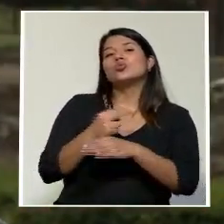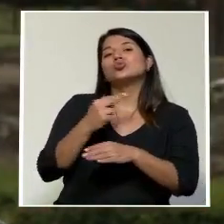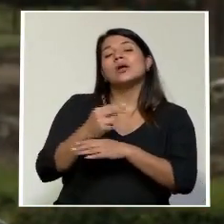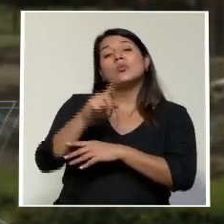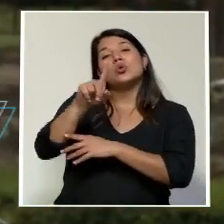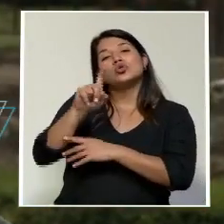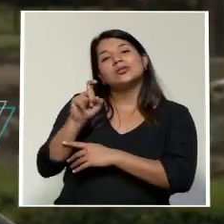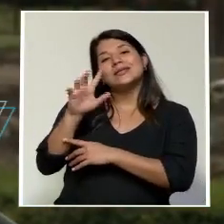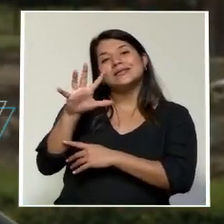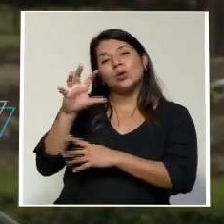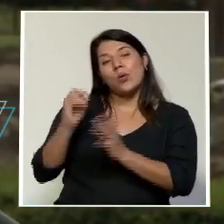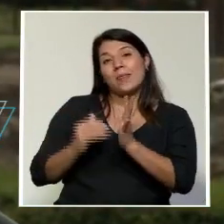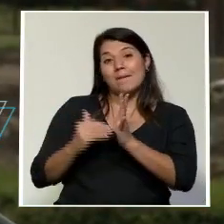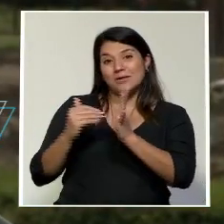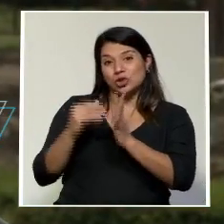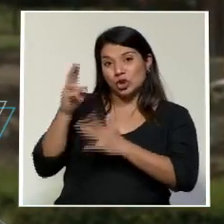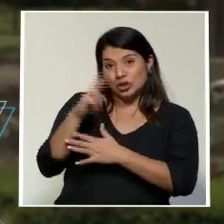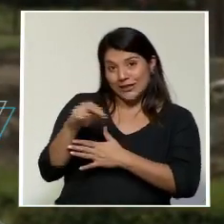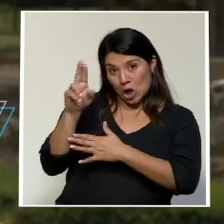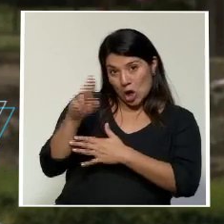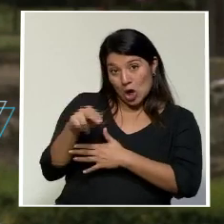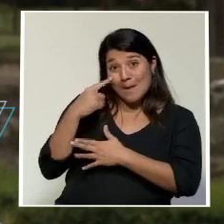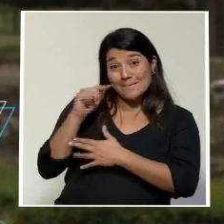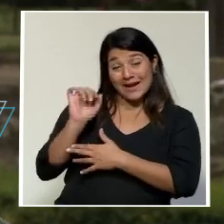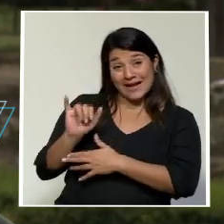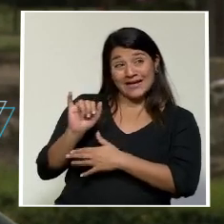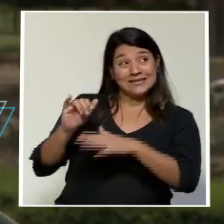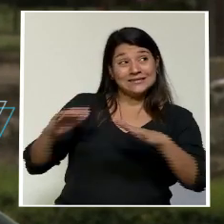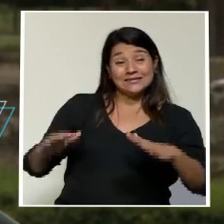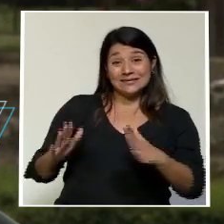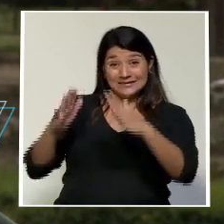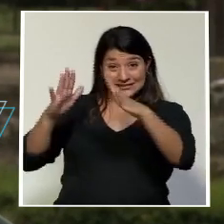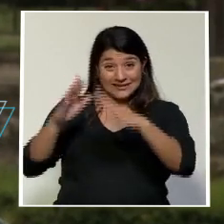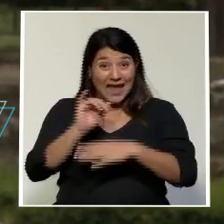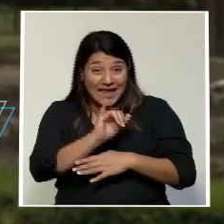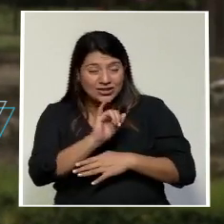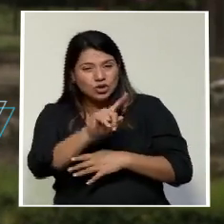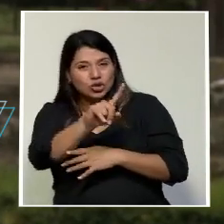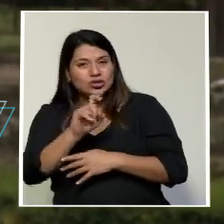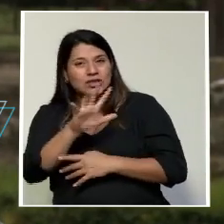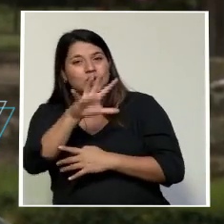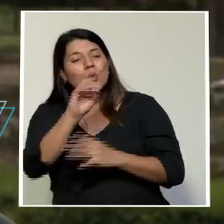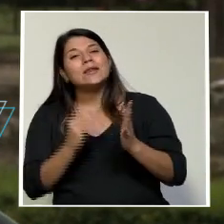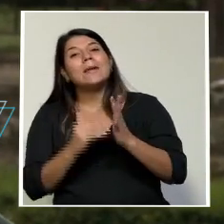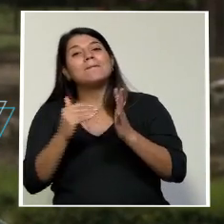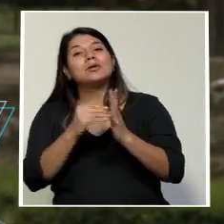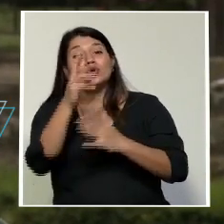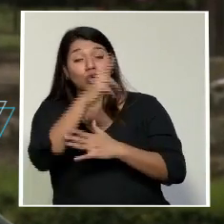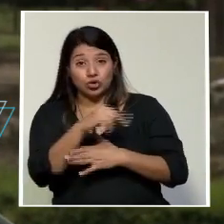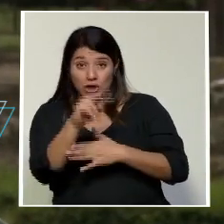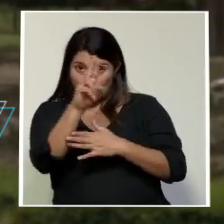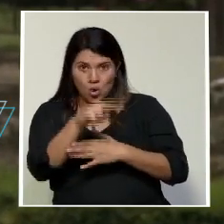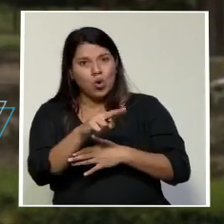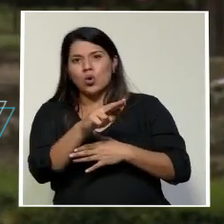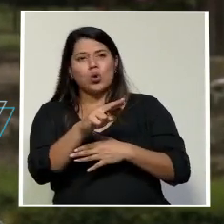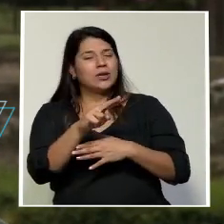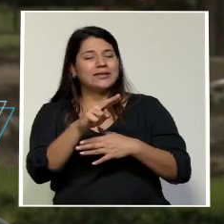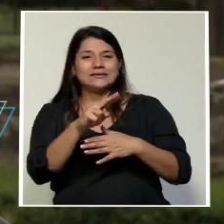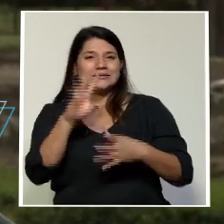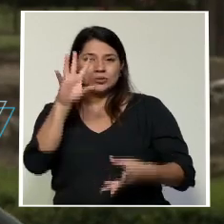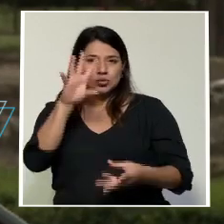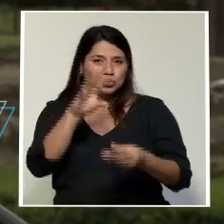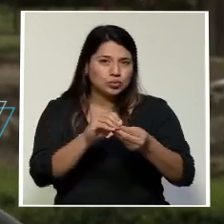de colones para este monumento. Esos 150 millones de colones incluyen desde el inicio, desde todos los estudios previos,